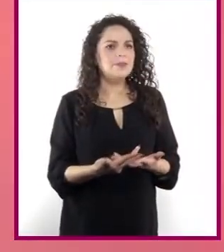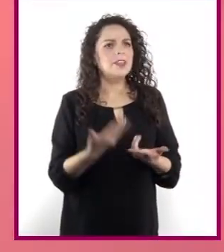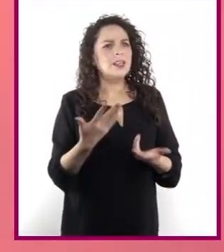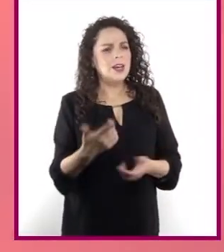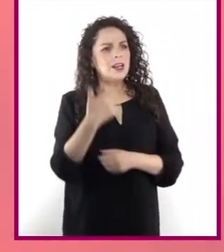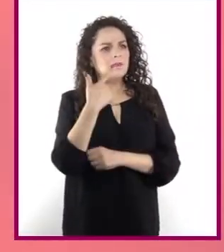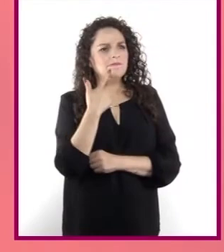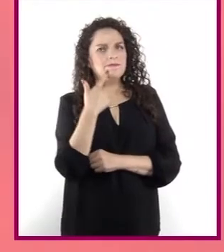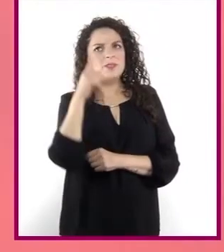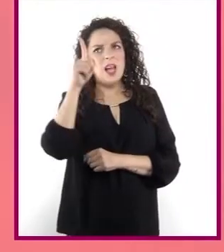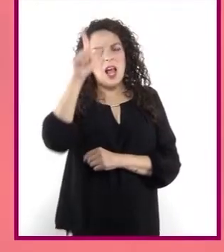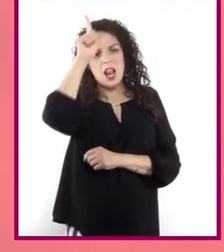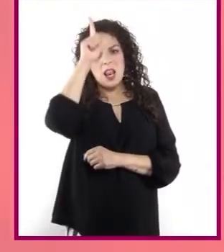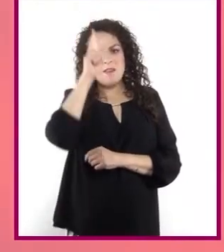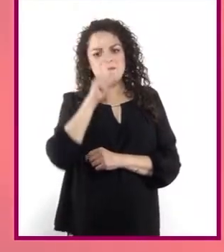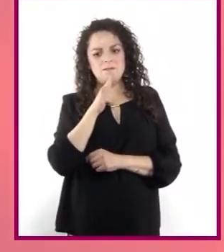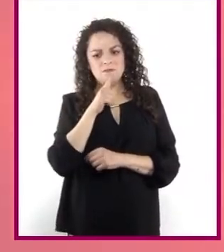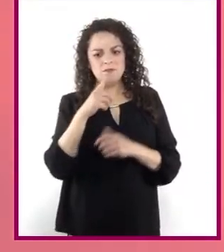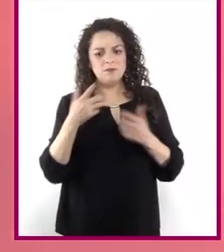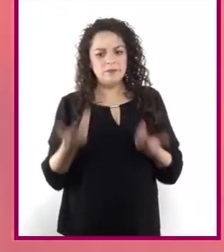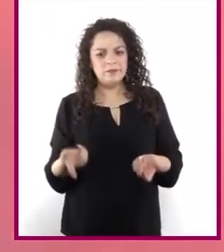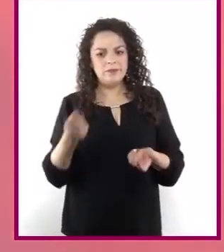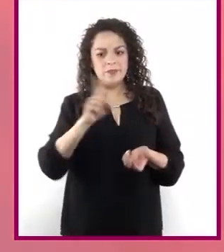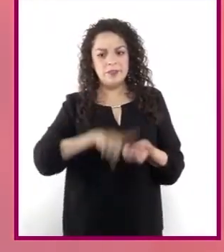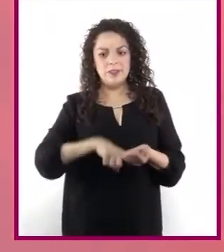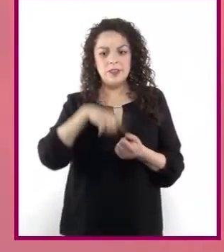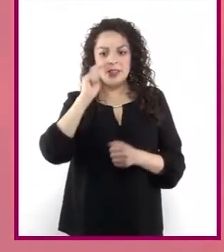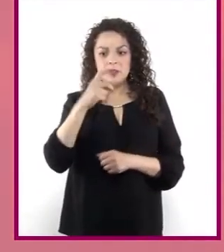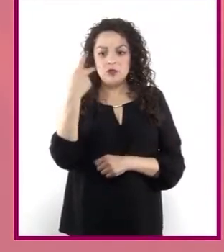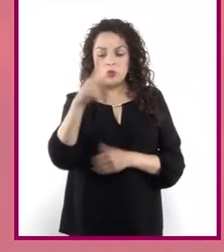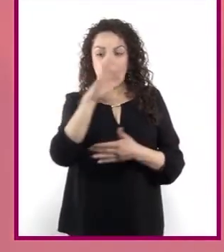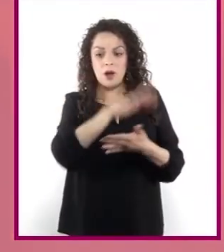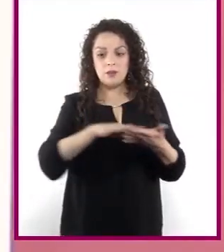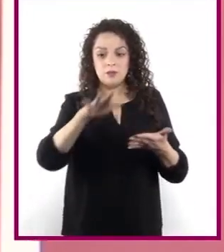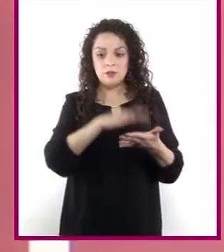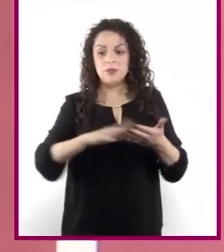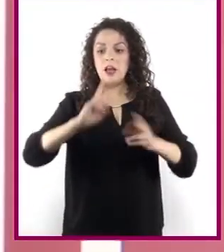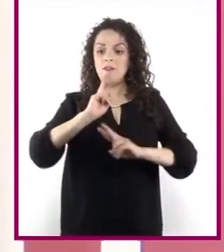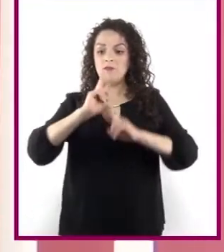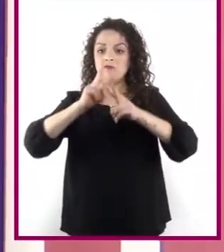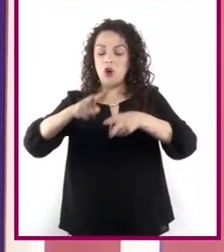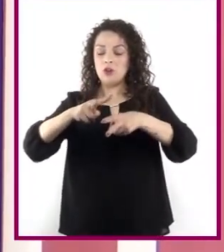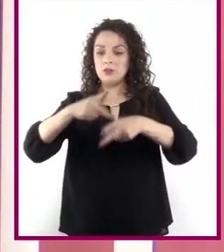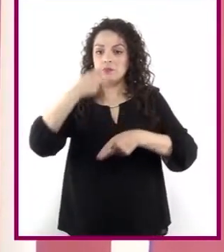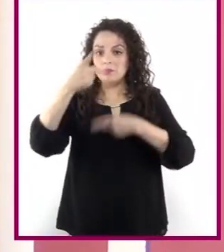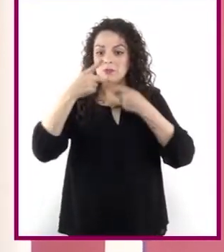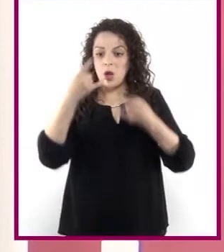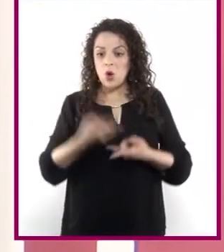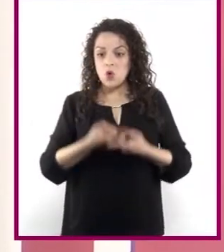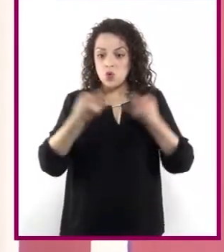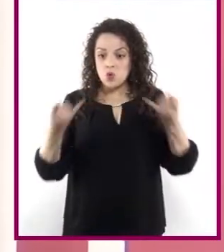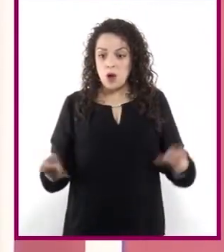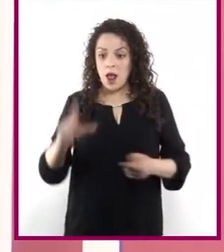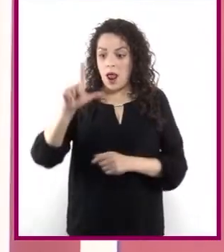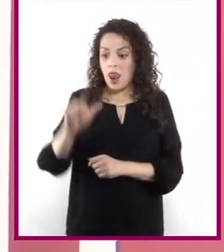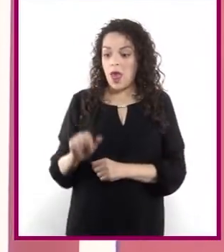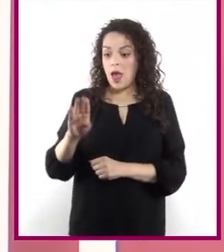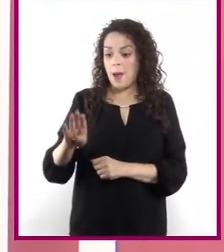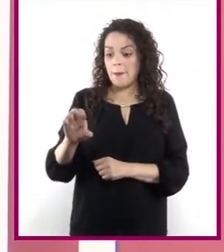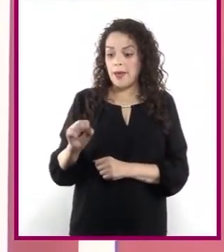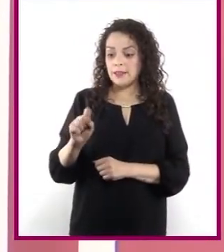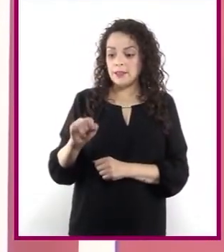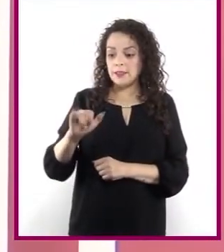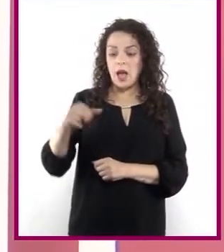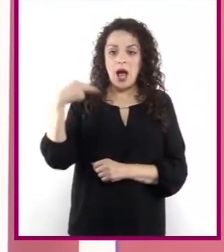la alumna recurrió a algunos recursos visuales para preparar su lectura en voz alta. El cuento de la bestia llamada hombre